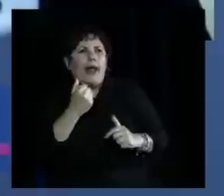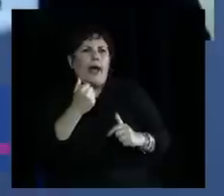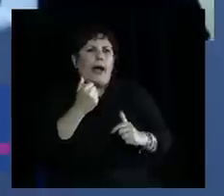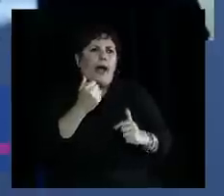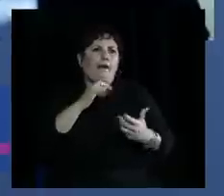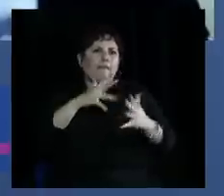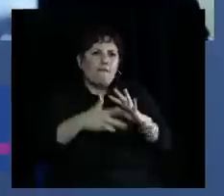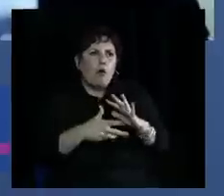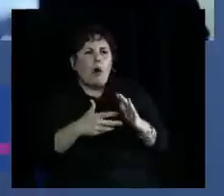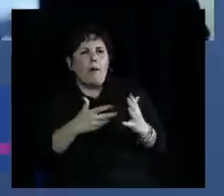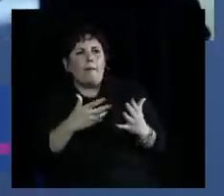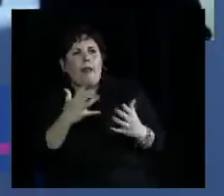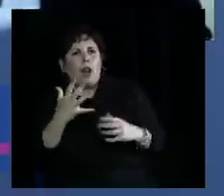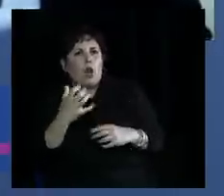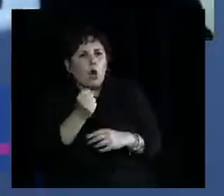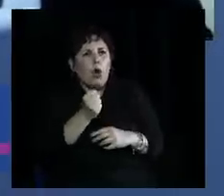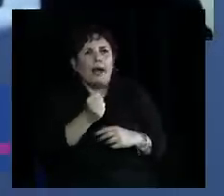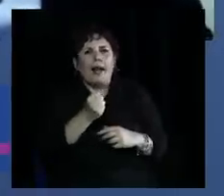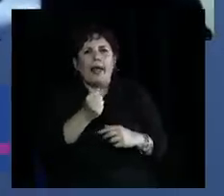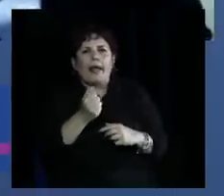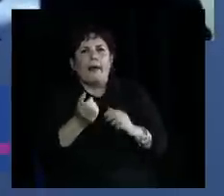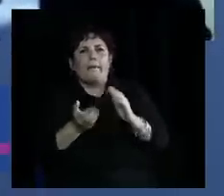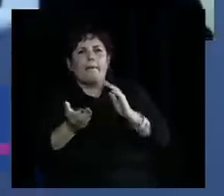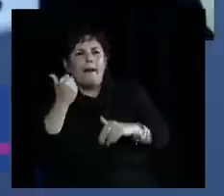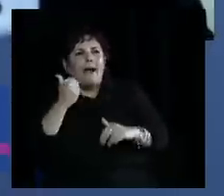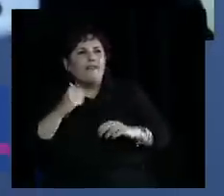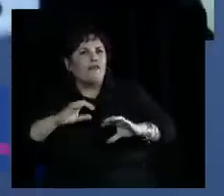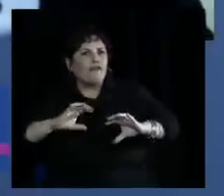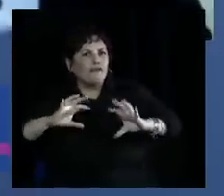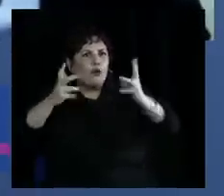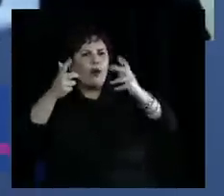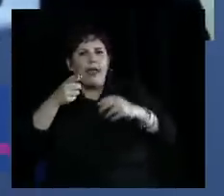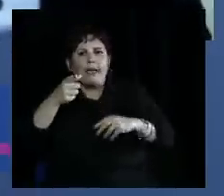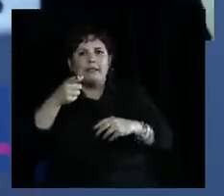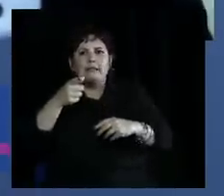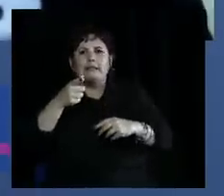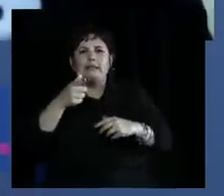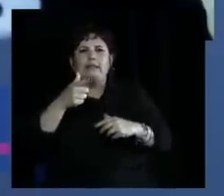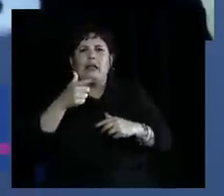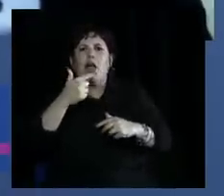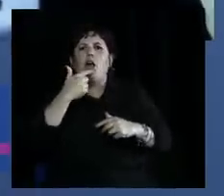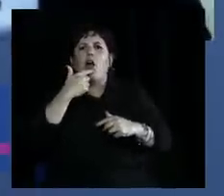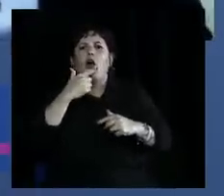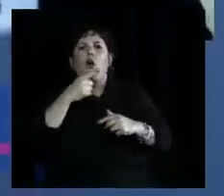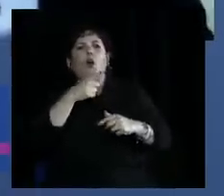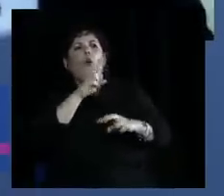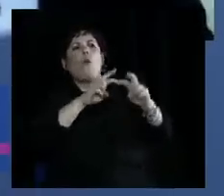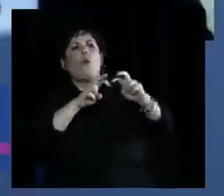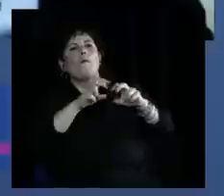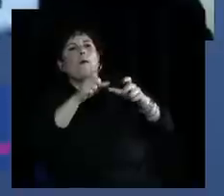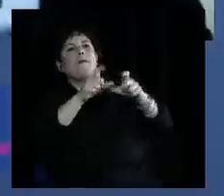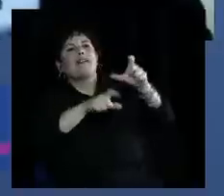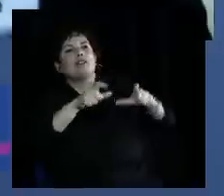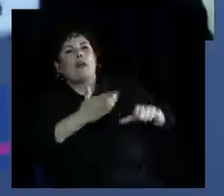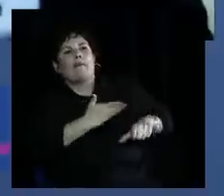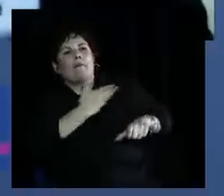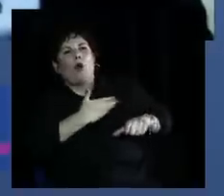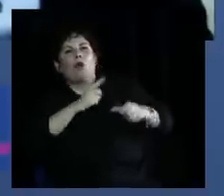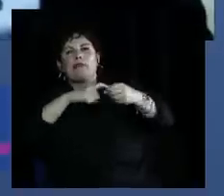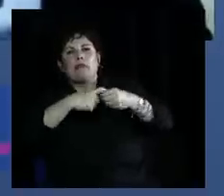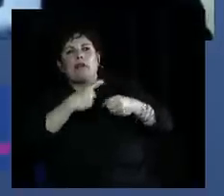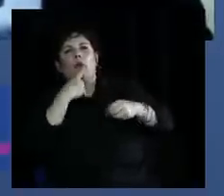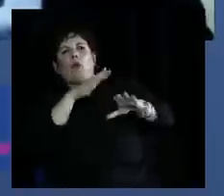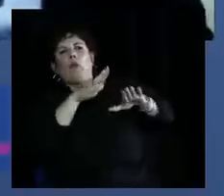una u otra forma, sobre todo utilizando la violencia, acallar a los movimientos sociales, al movimiento